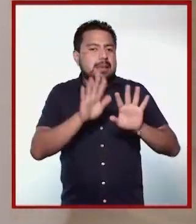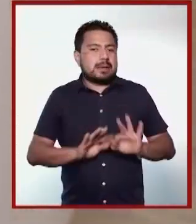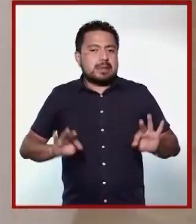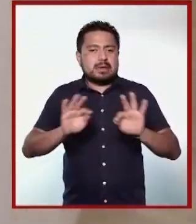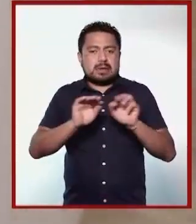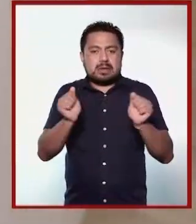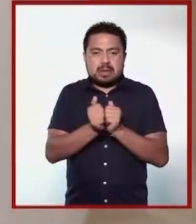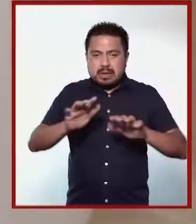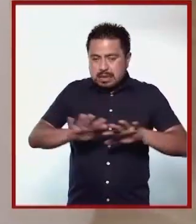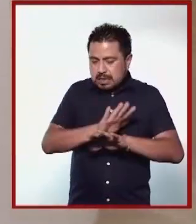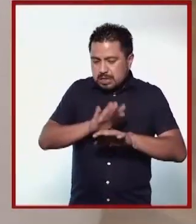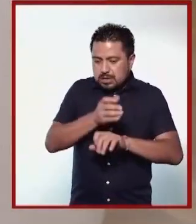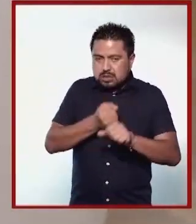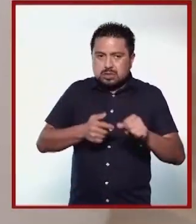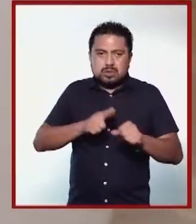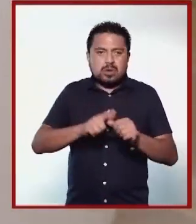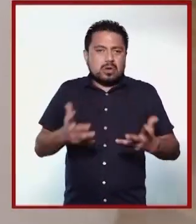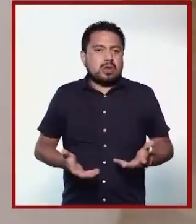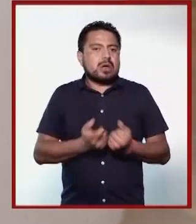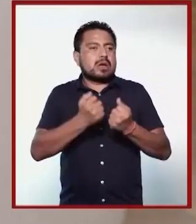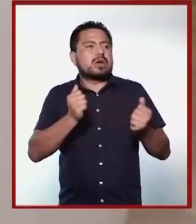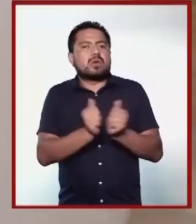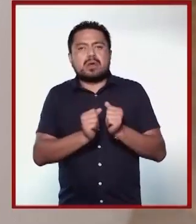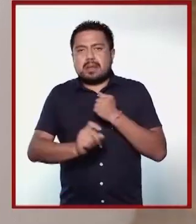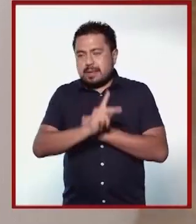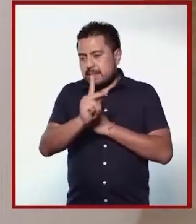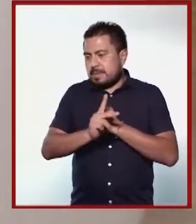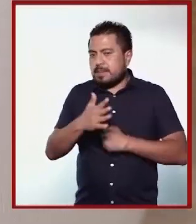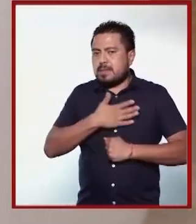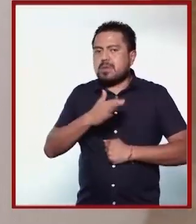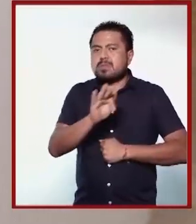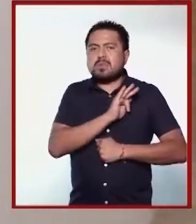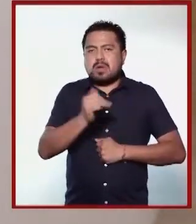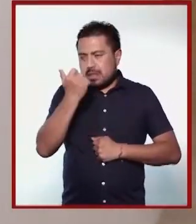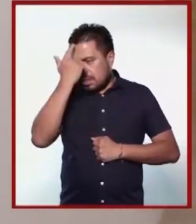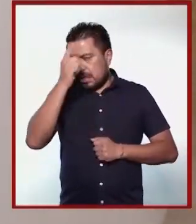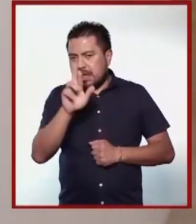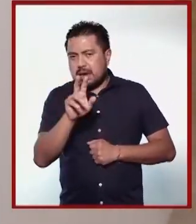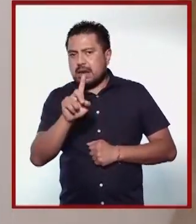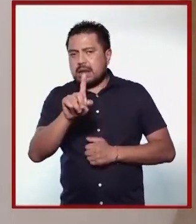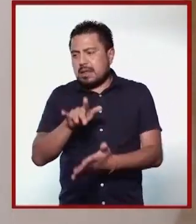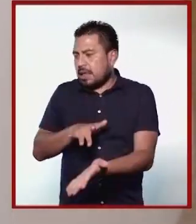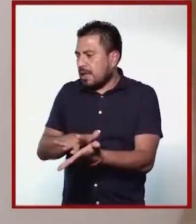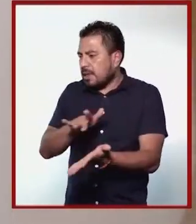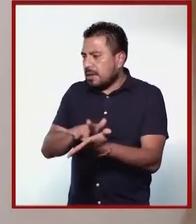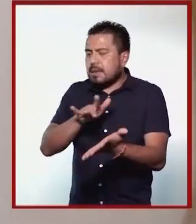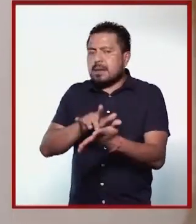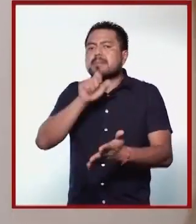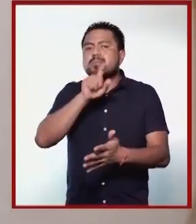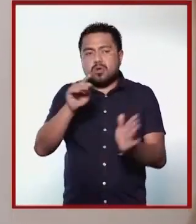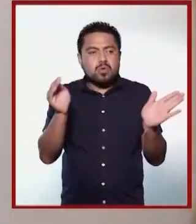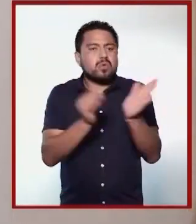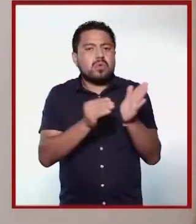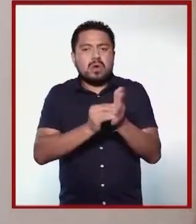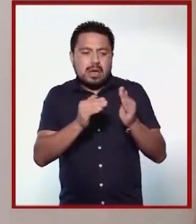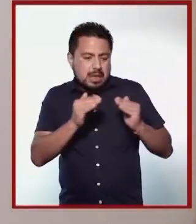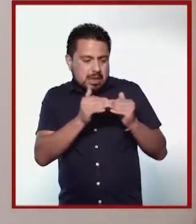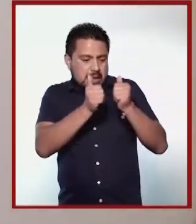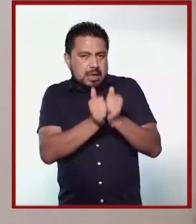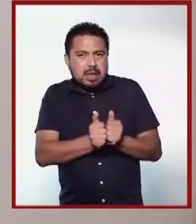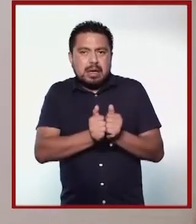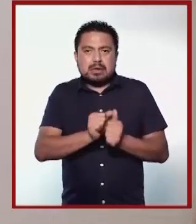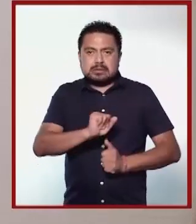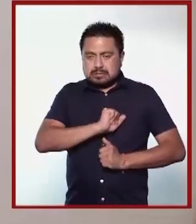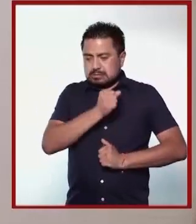en este cambio social y en la recuperación de nuestro país. Podemos crear redes de apoyo y aún estando en casa y manteniendo